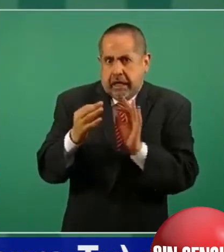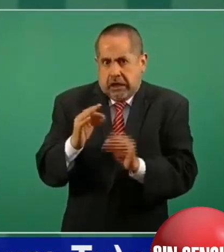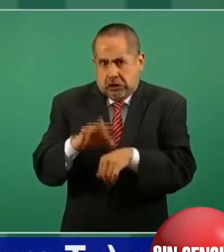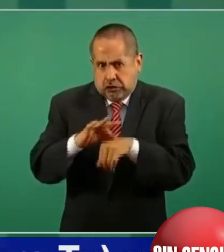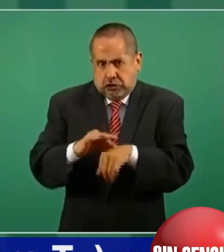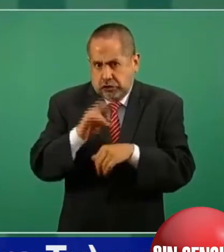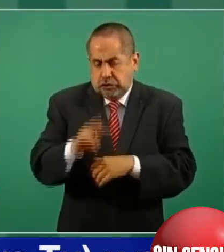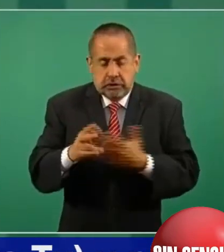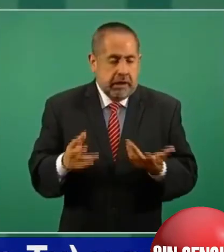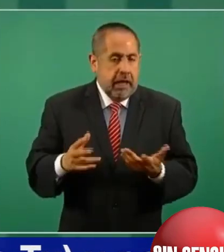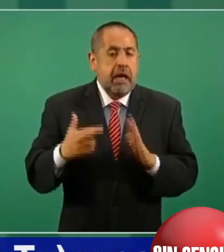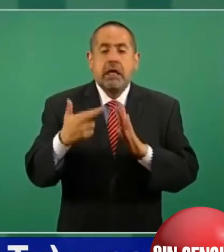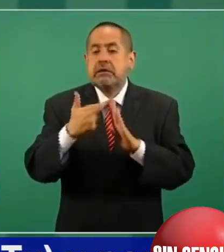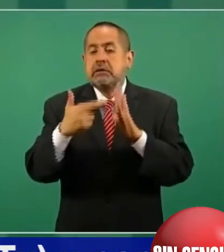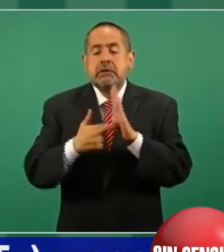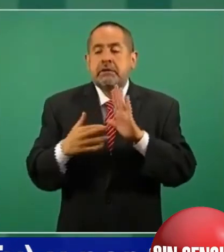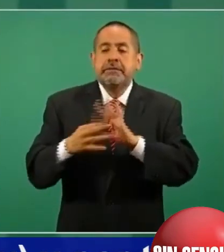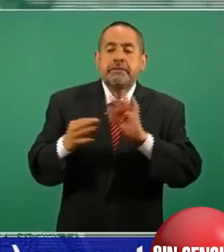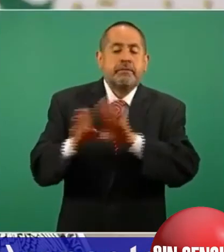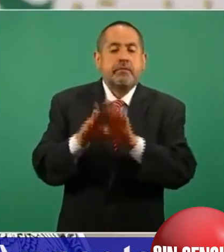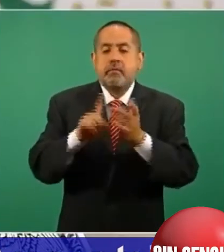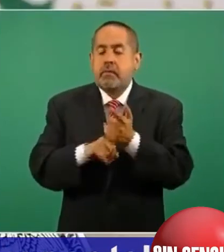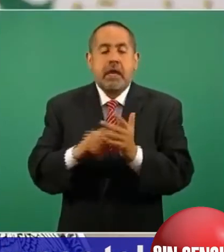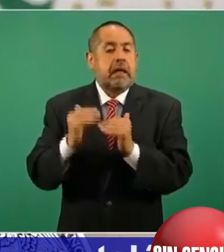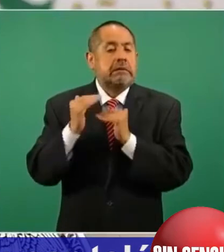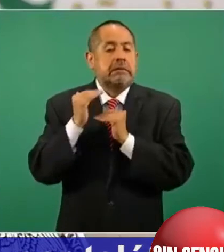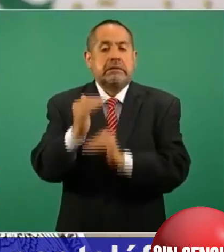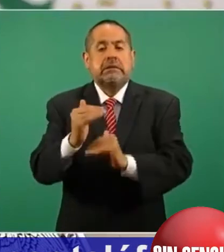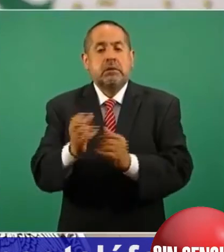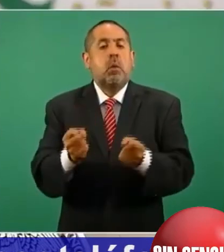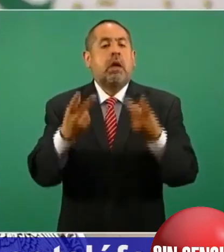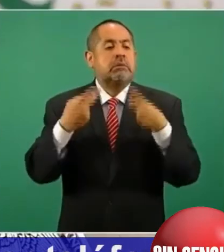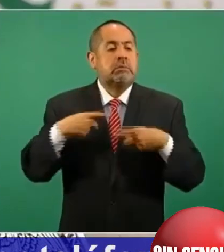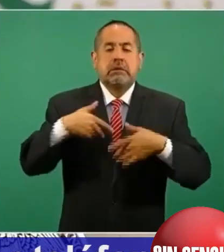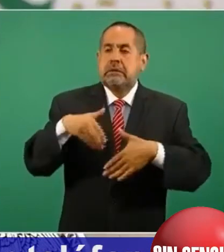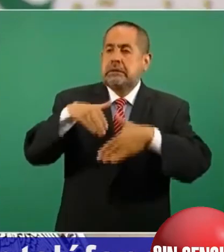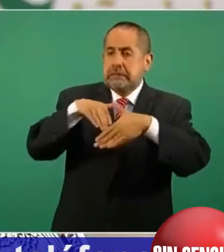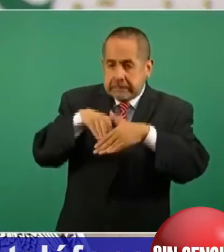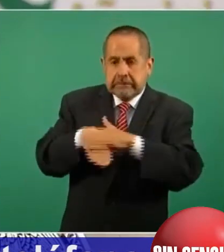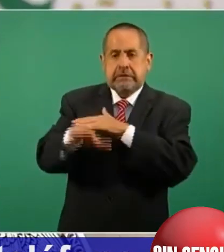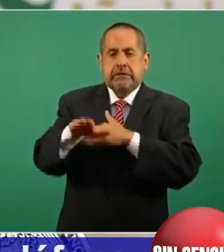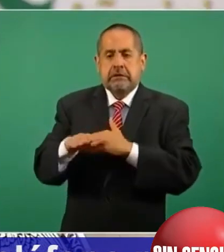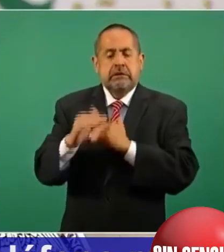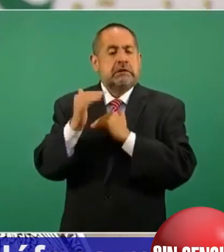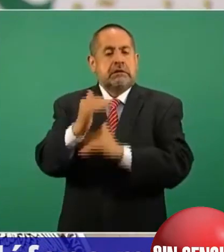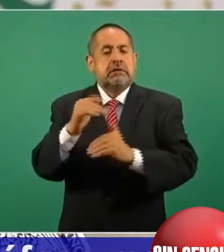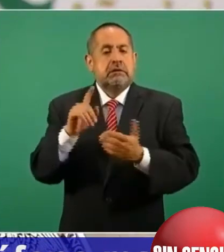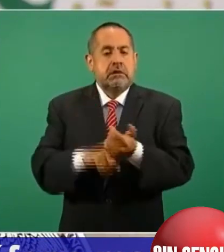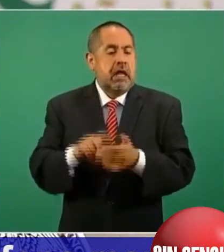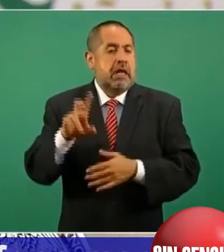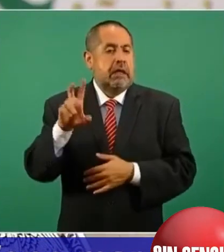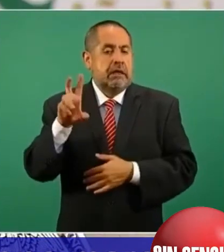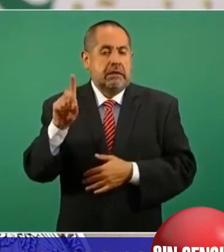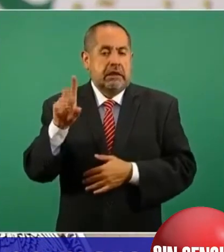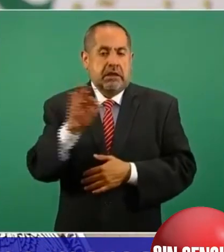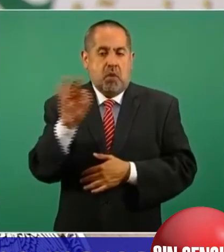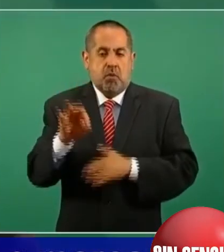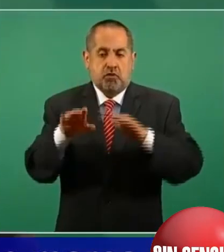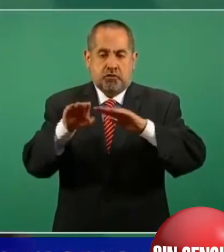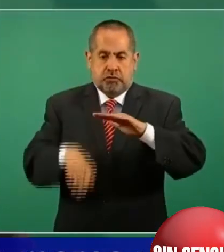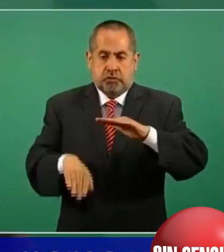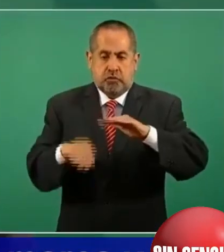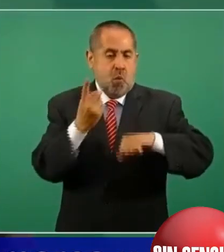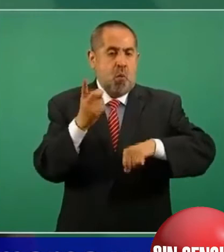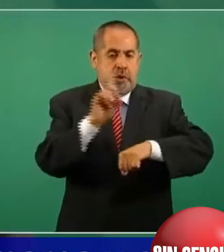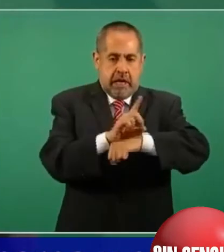habla de que el número máximo que tiene la escuela es del 30% de alumnas y alumnos por